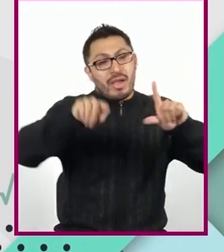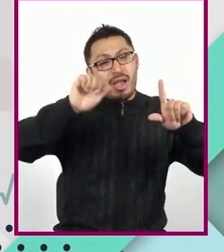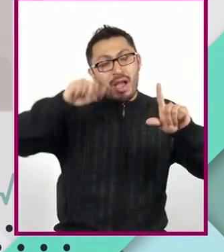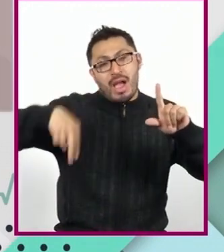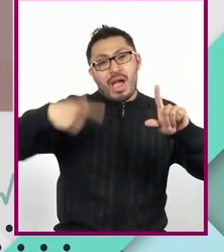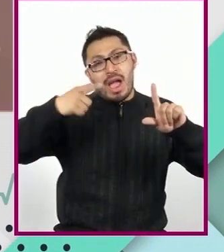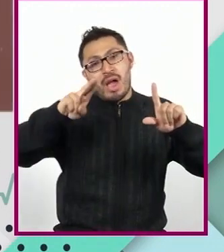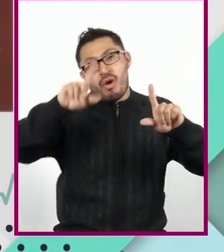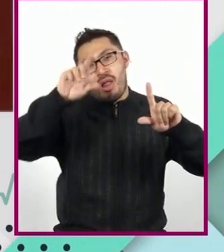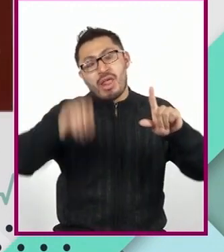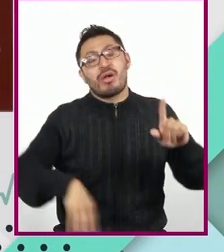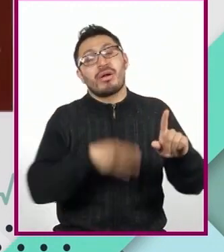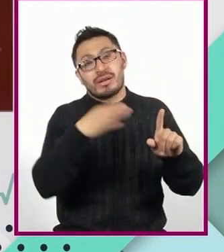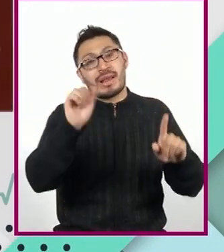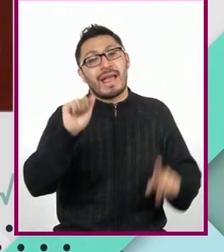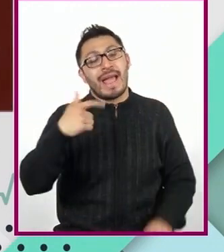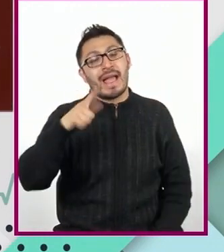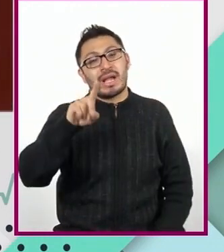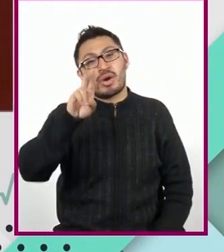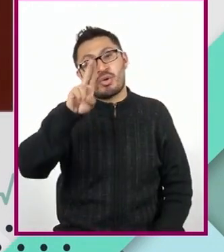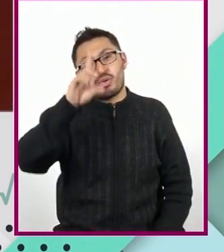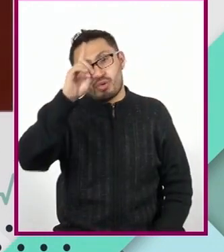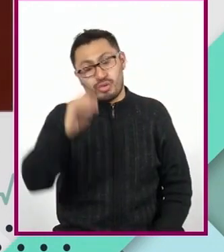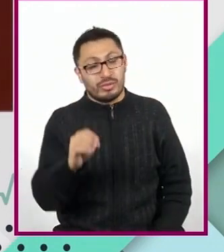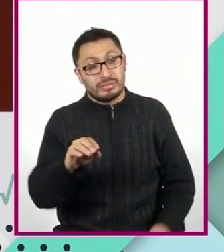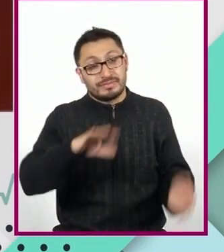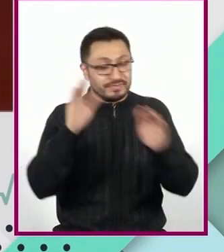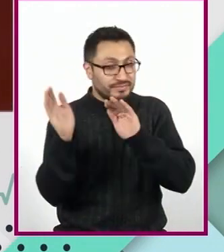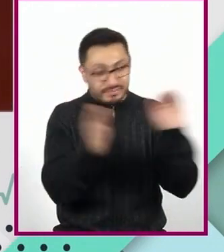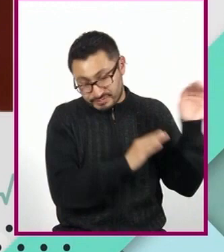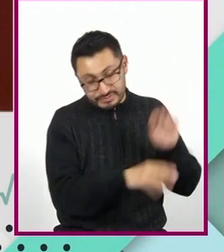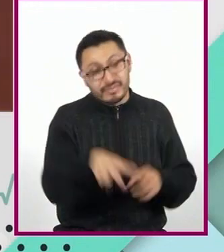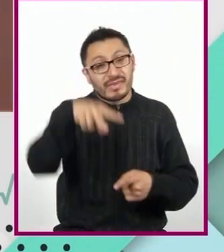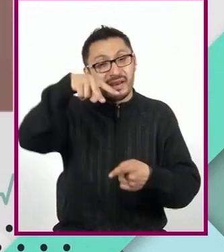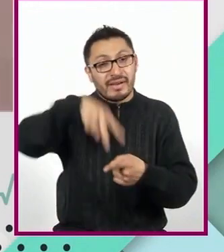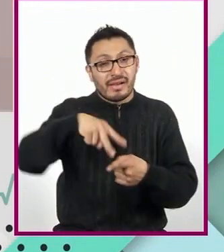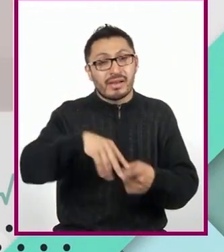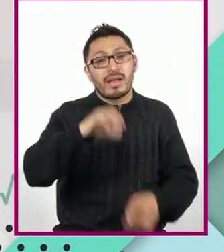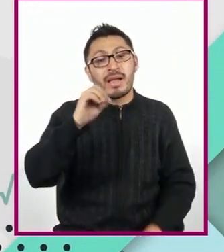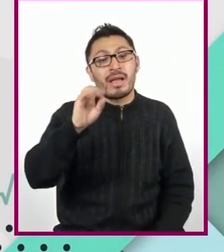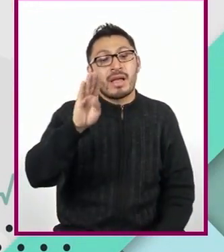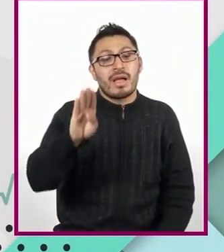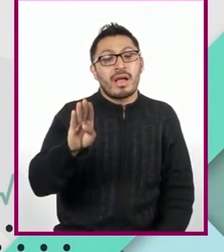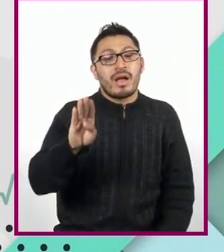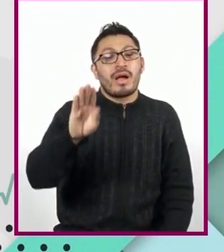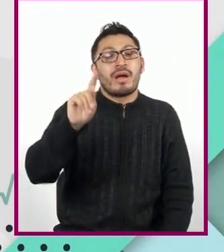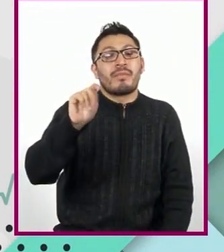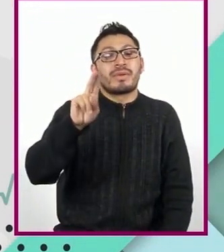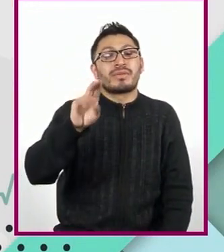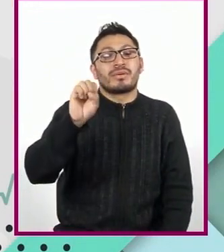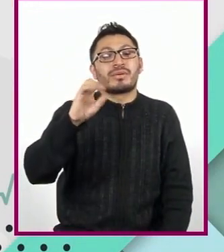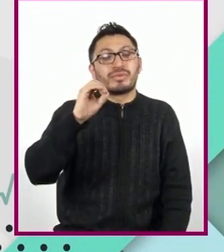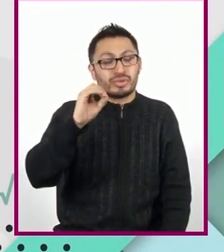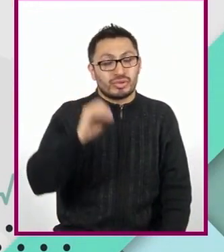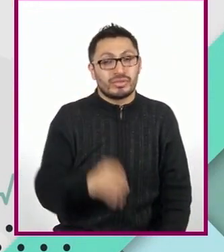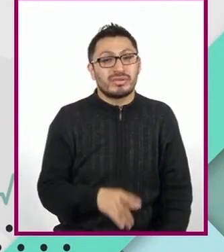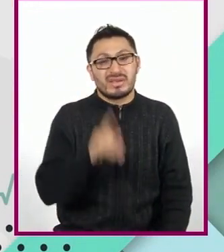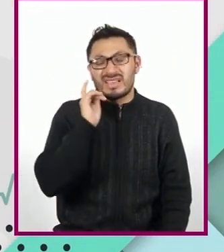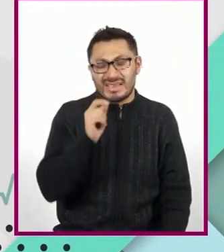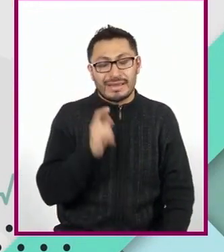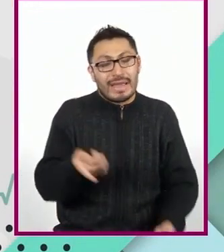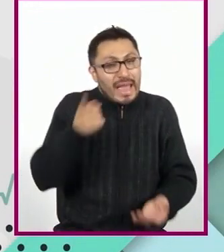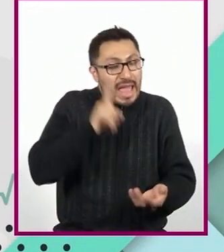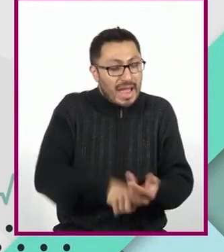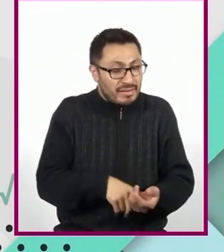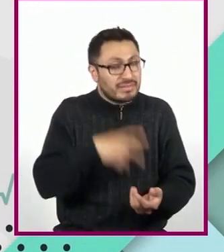nombre. El siguiente triángulo que veremos es el triángulo obtusángulo. Para que un triángulo entre